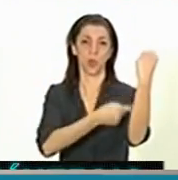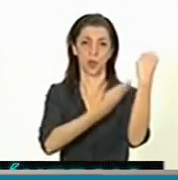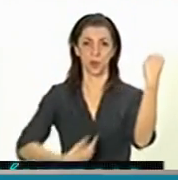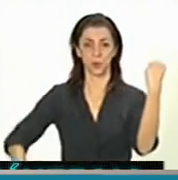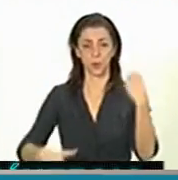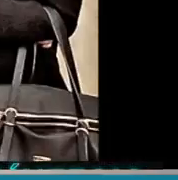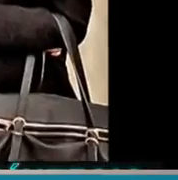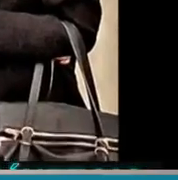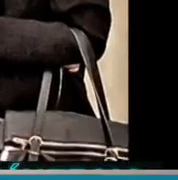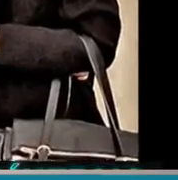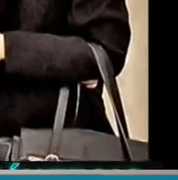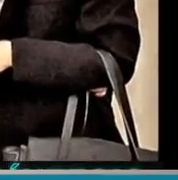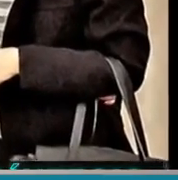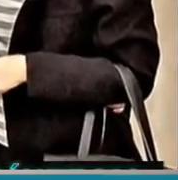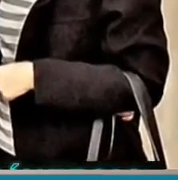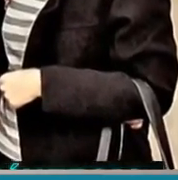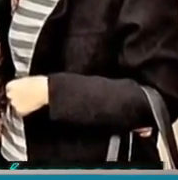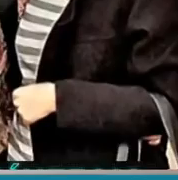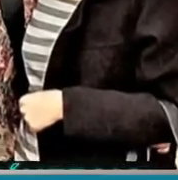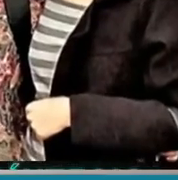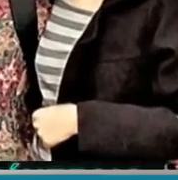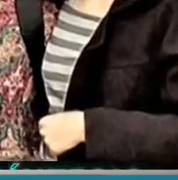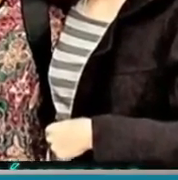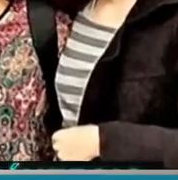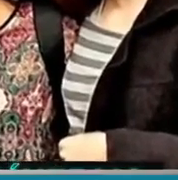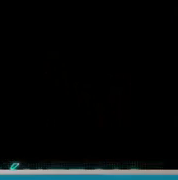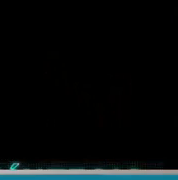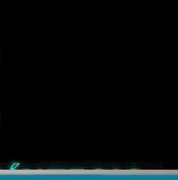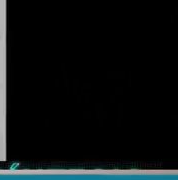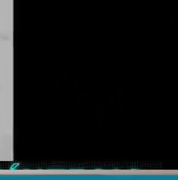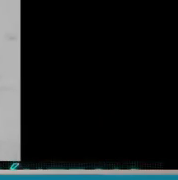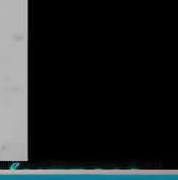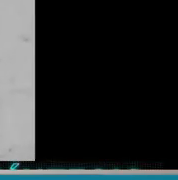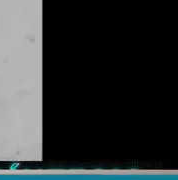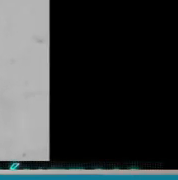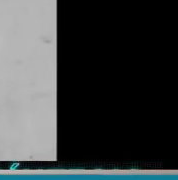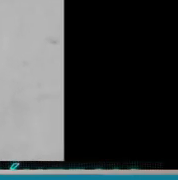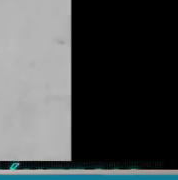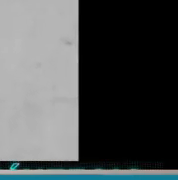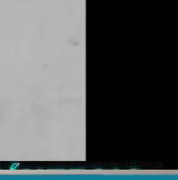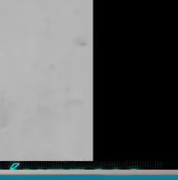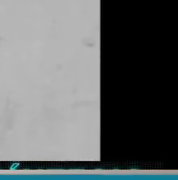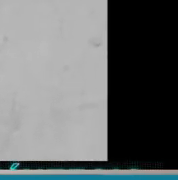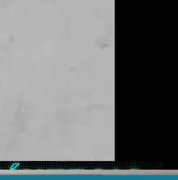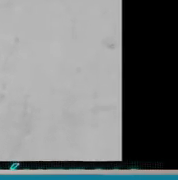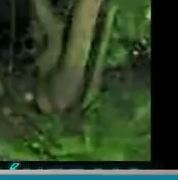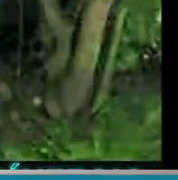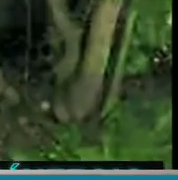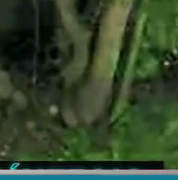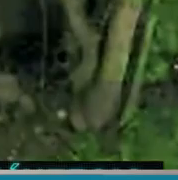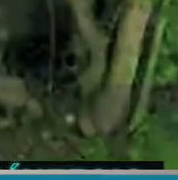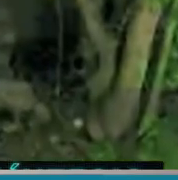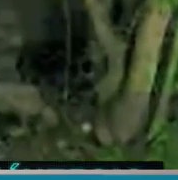que quedan desamparados y a veces los familiares cosanguíneos no están en condiciones de brindarle una asistencia